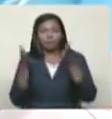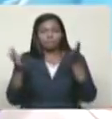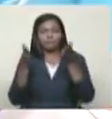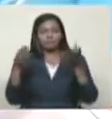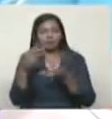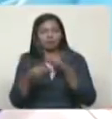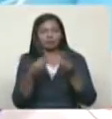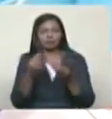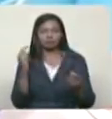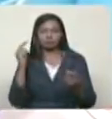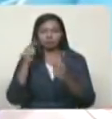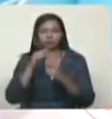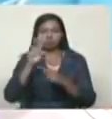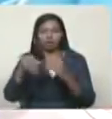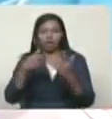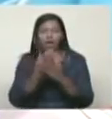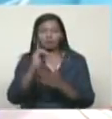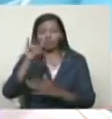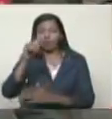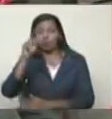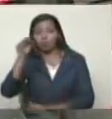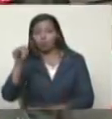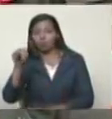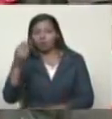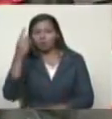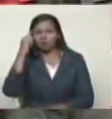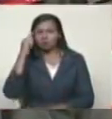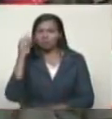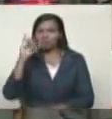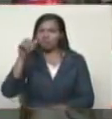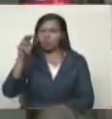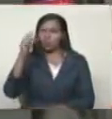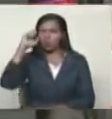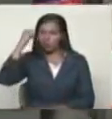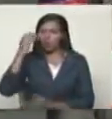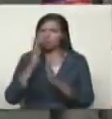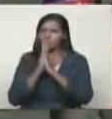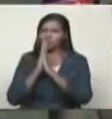nos debe llevar hasta junio. ¿Qué día de junio, por favor, recuérdamelo?